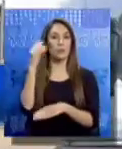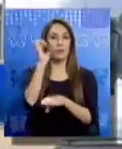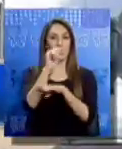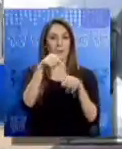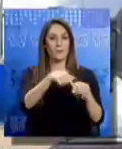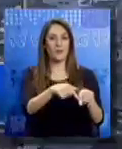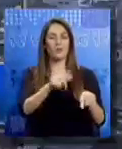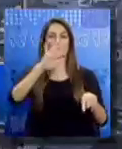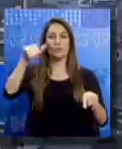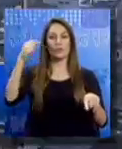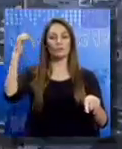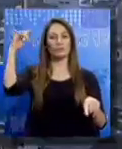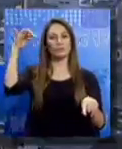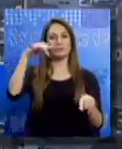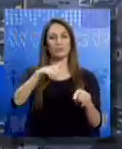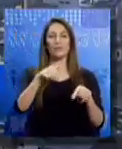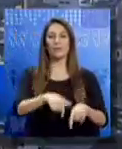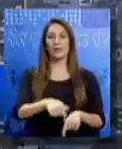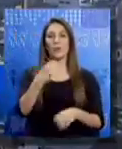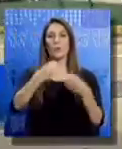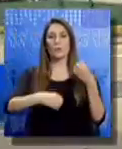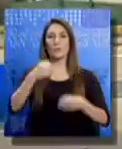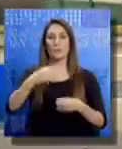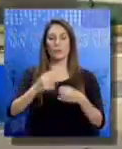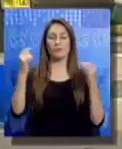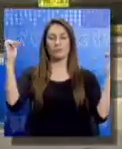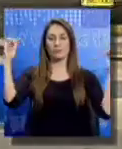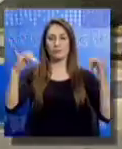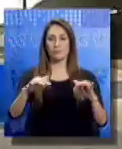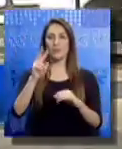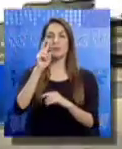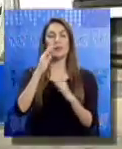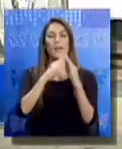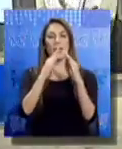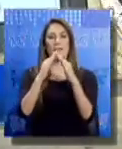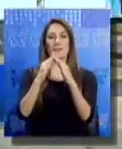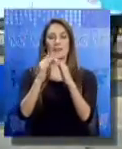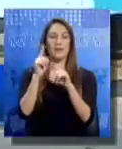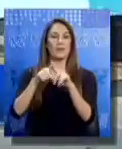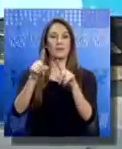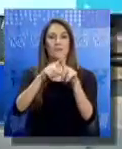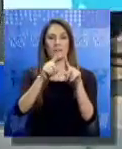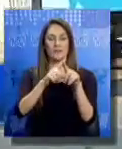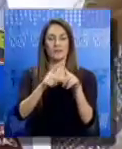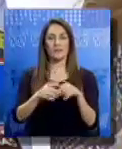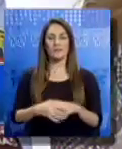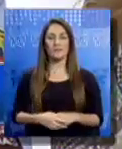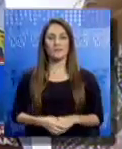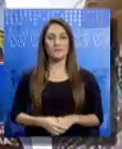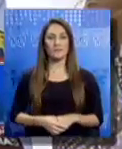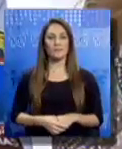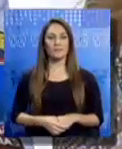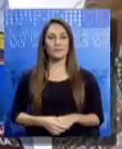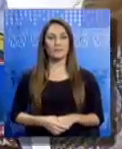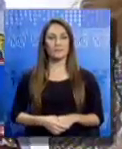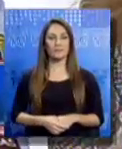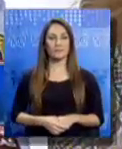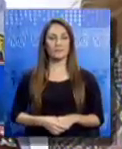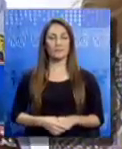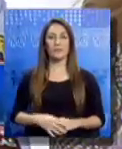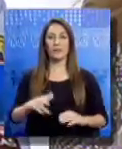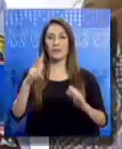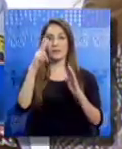será sede en octubre de este año, como es Hábitat 3. Aquí tenemos algunas declaraciones. Calculamos que